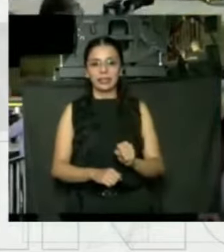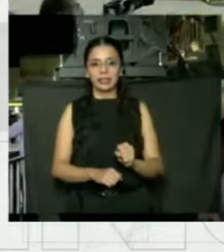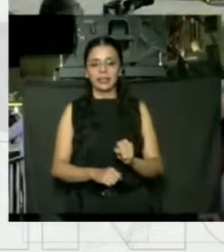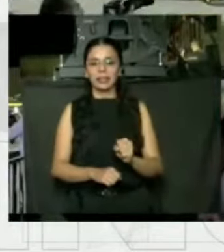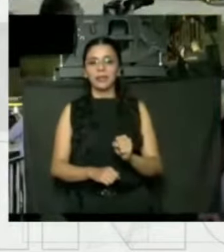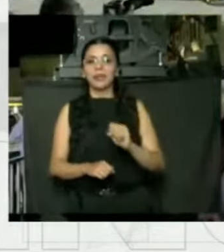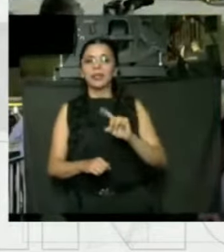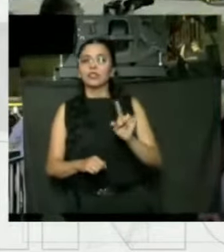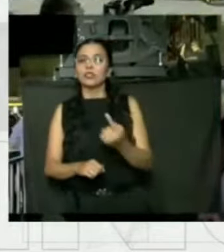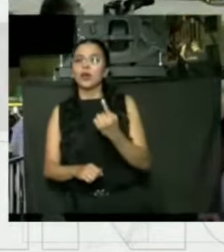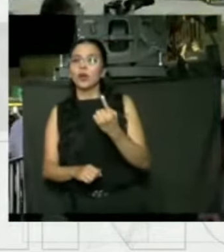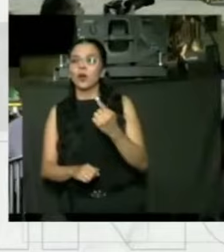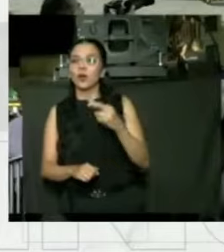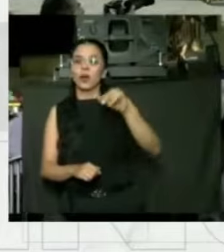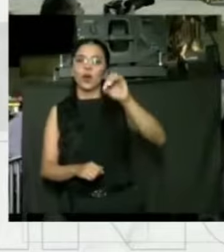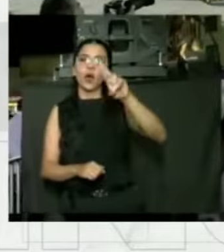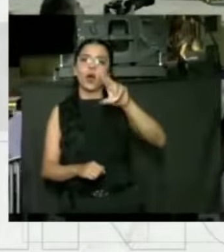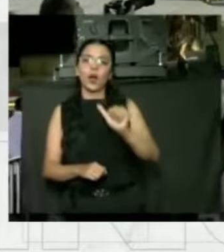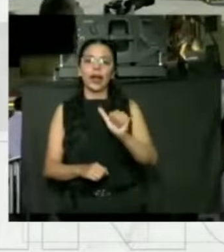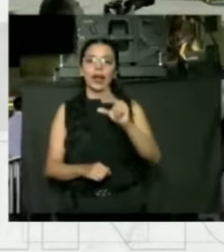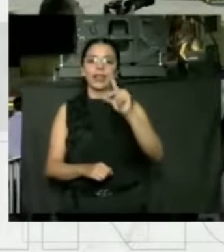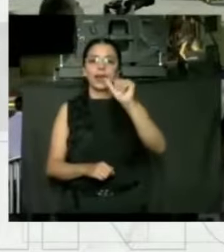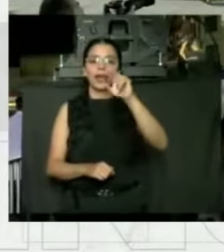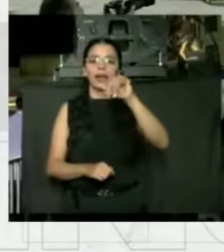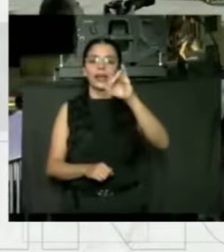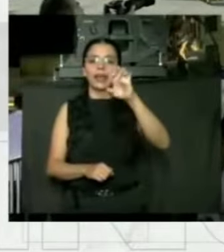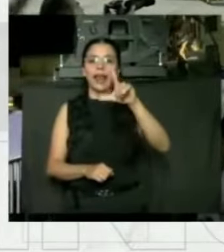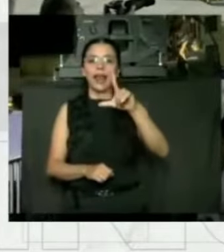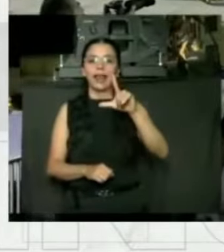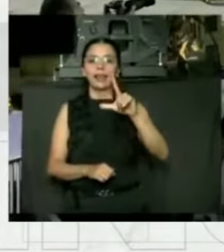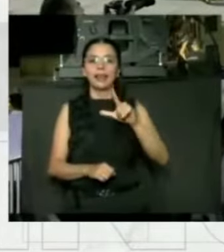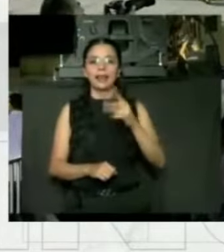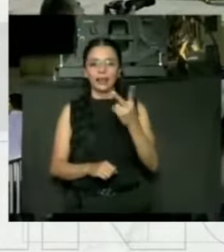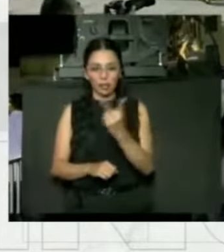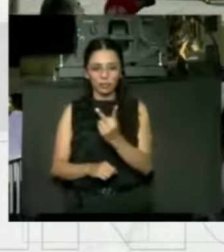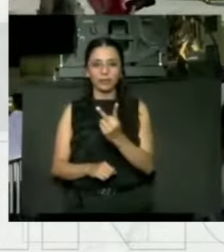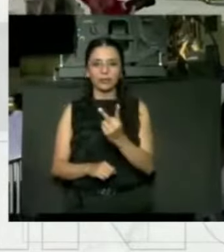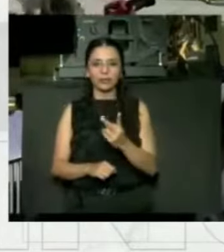son Nora Rubalcaba y Daniel Gutiérrez.